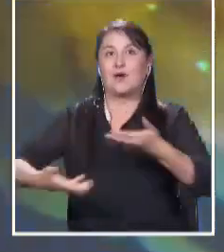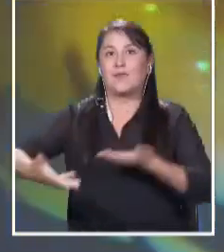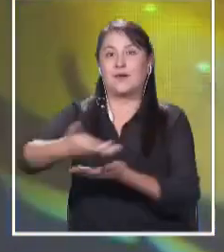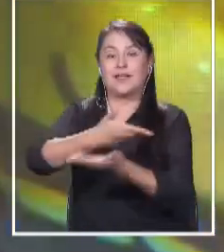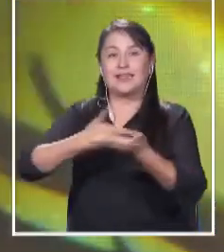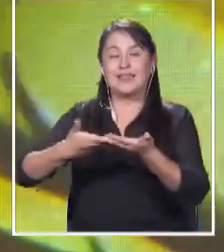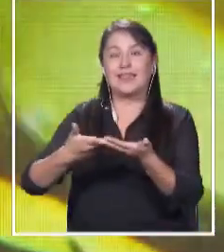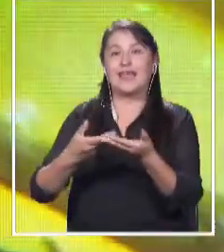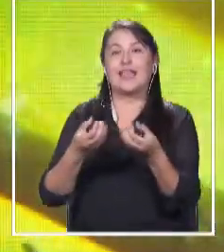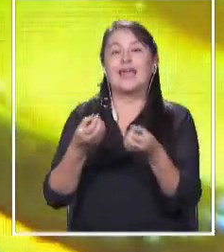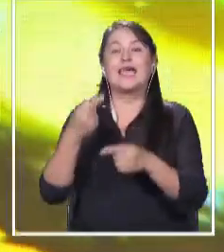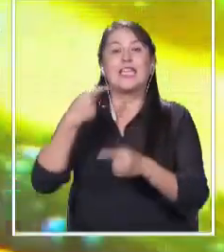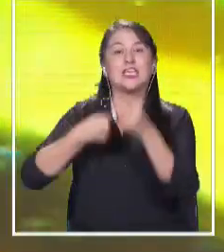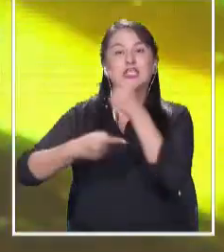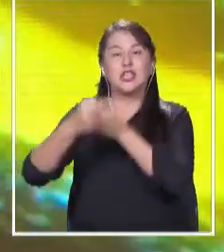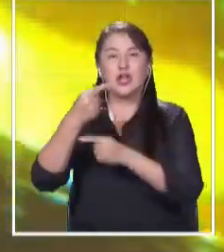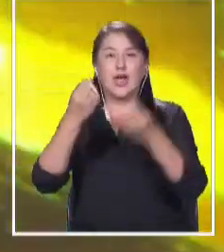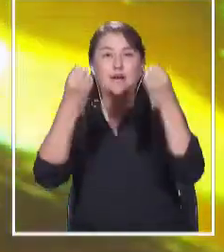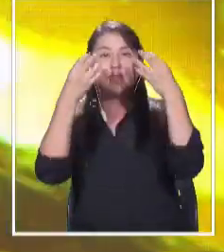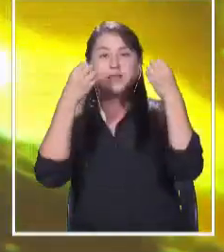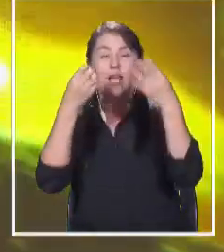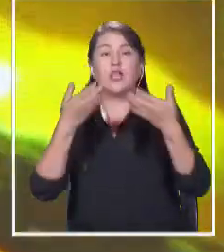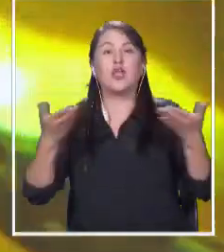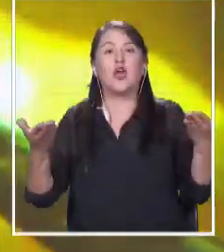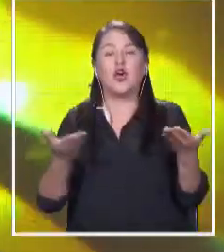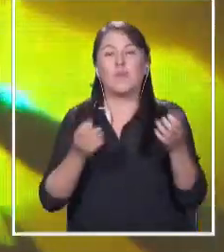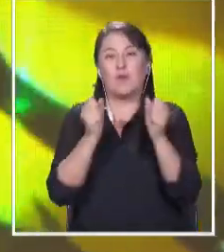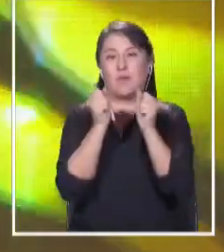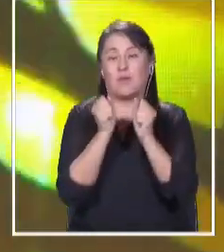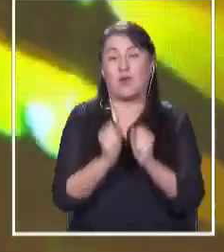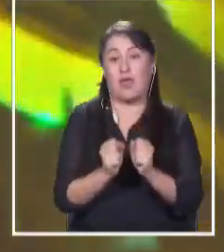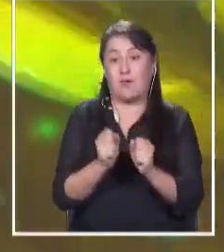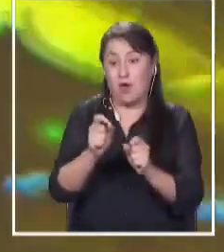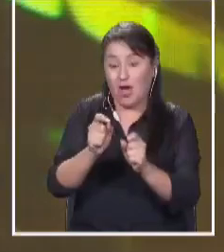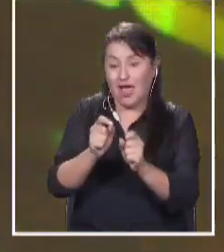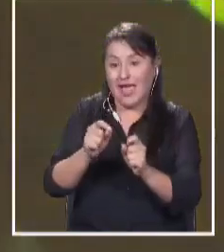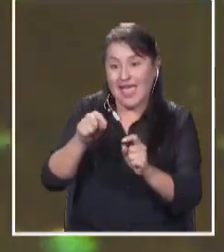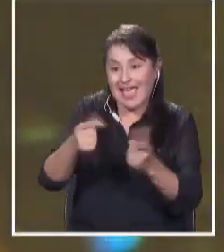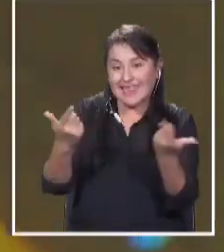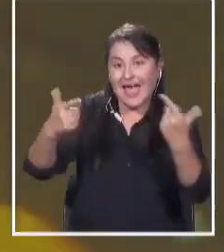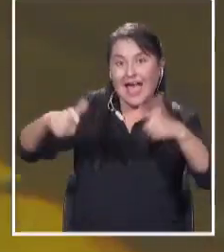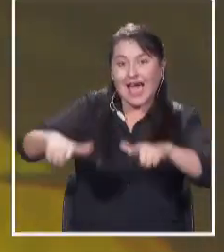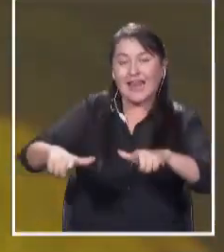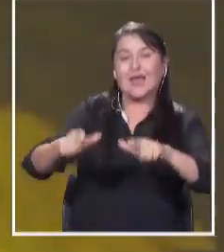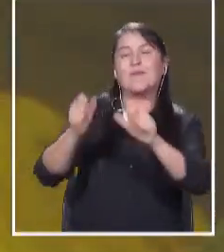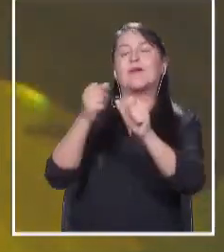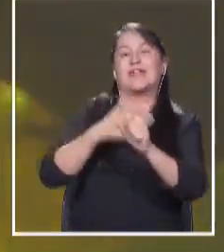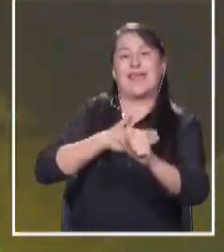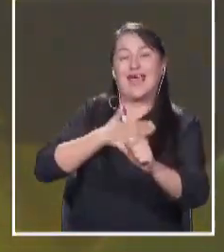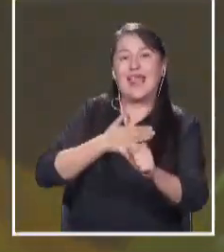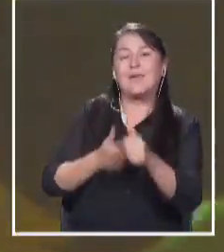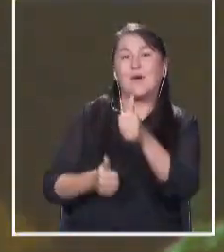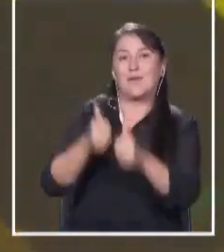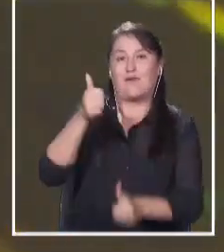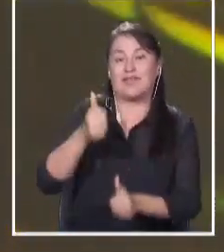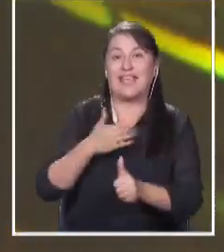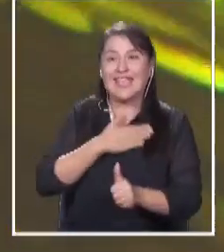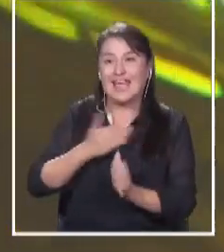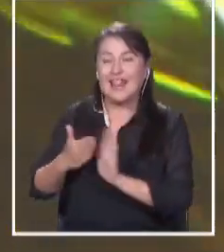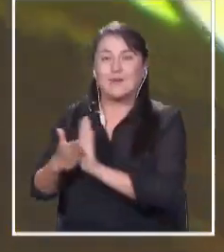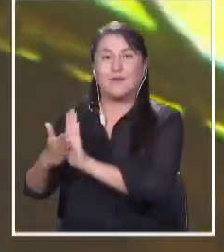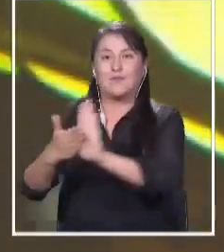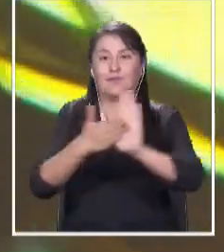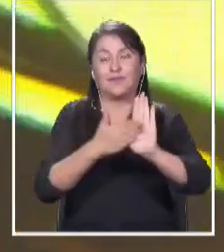compartir aprendizajes y ver cómo podíamos profesionalizar el área. Porque nosotros queremos hacer visible la voz de la educación marina. Hay